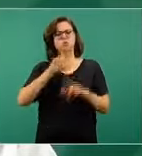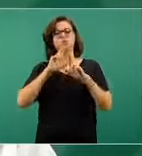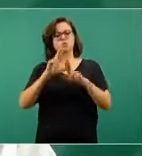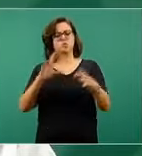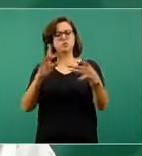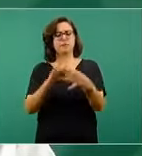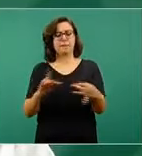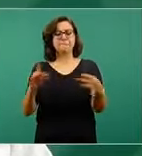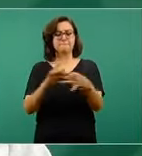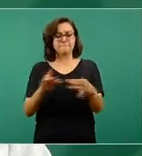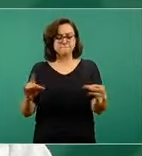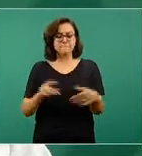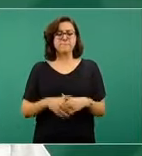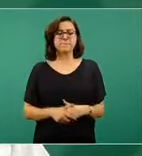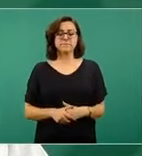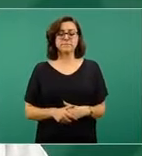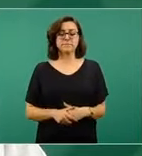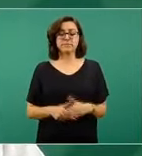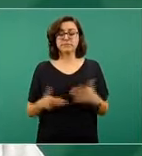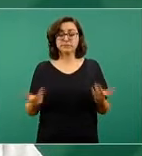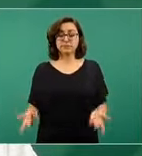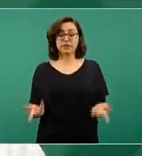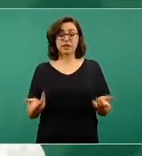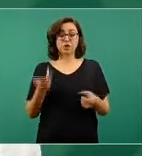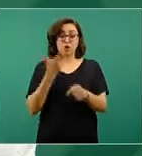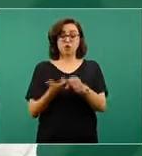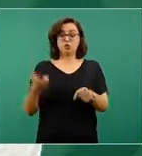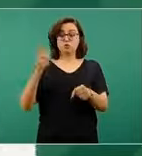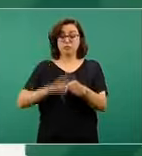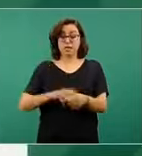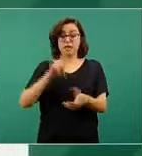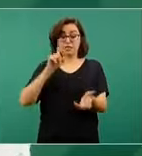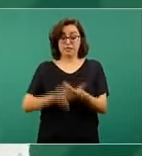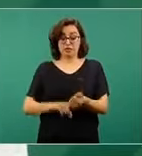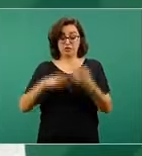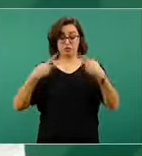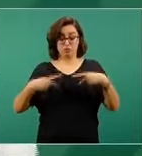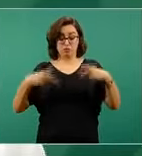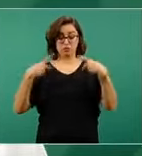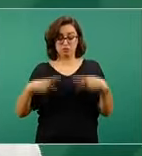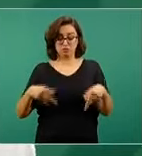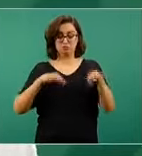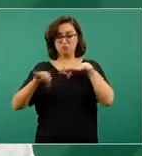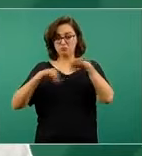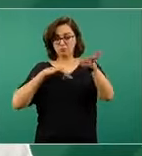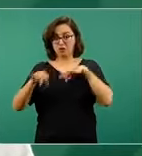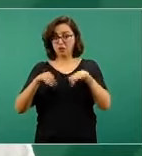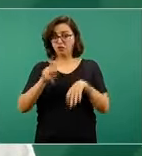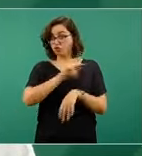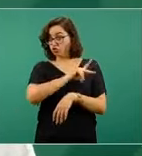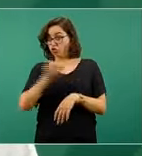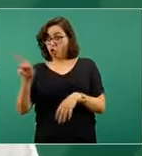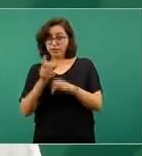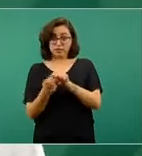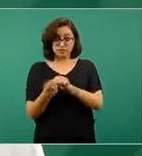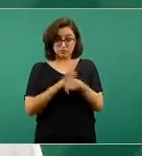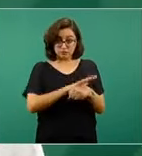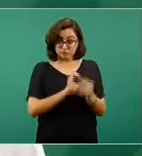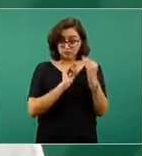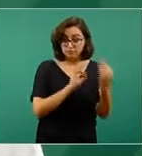Cada persona que trabaja en el sistema de salud tiene una proximidad con la experiencia COVID. Hemos destacado el hecho